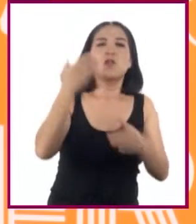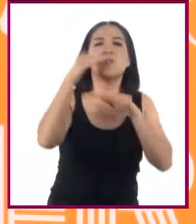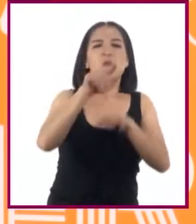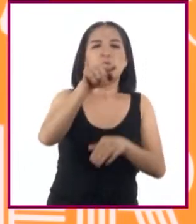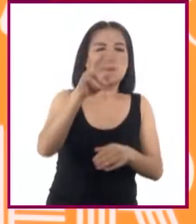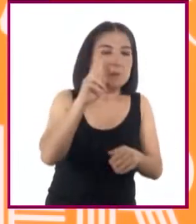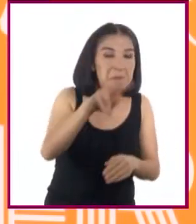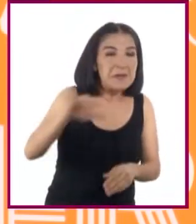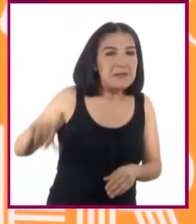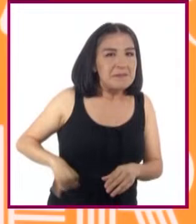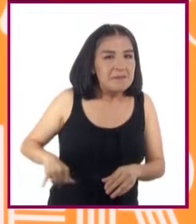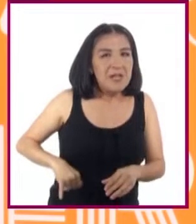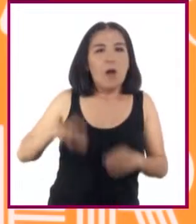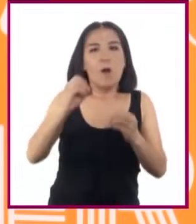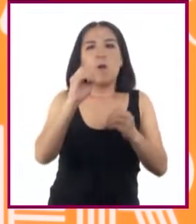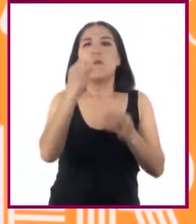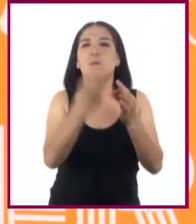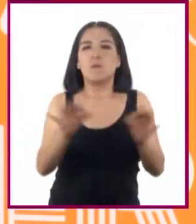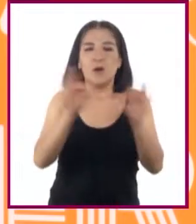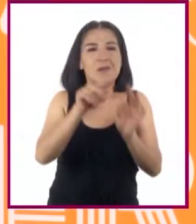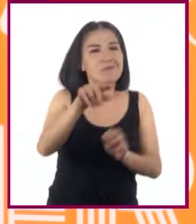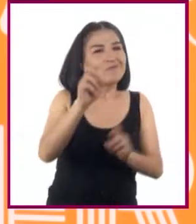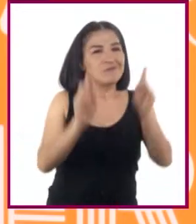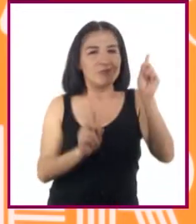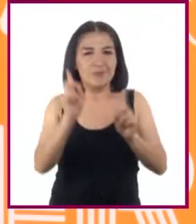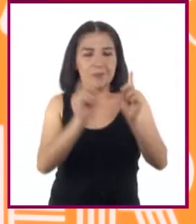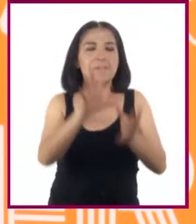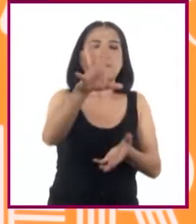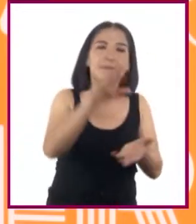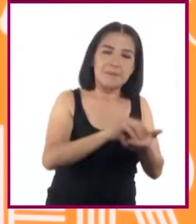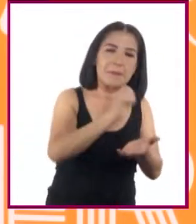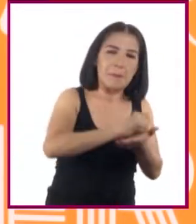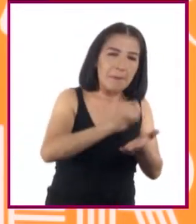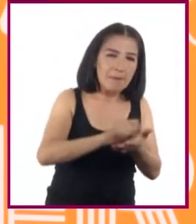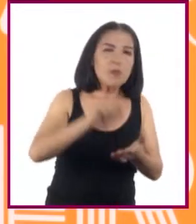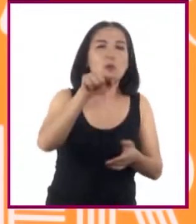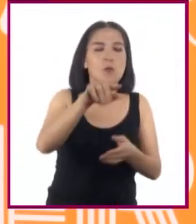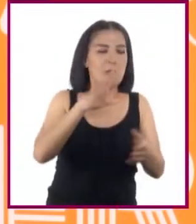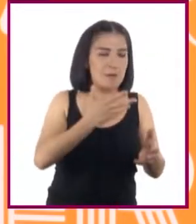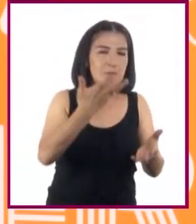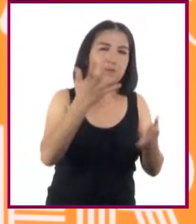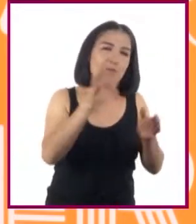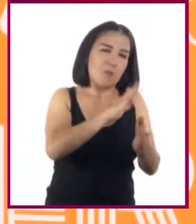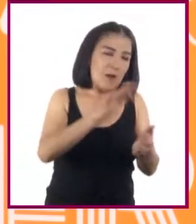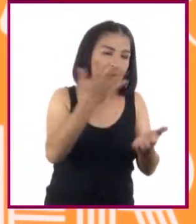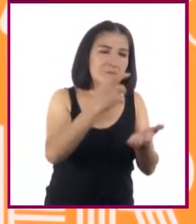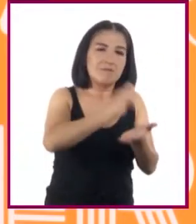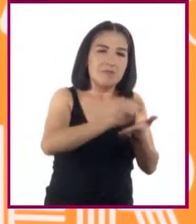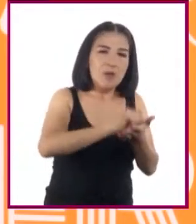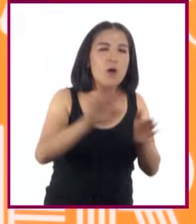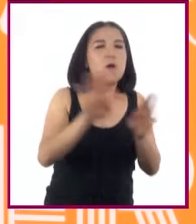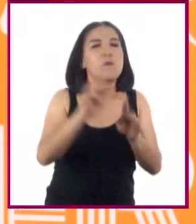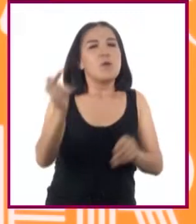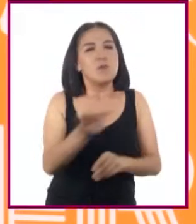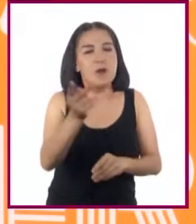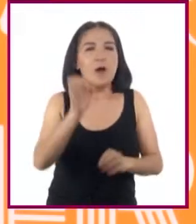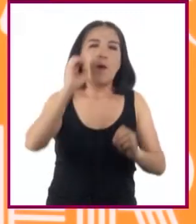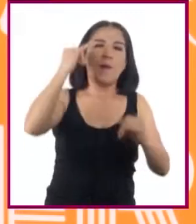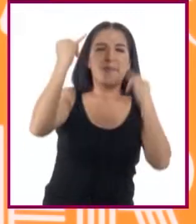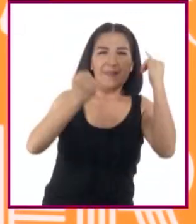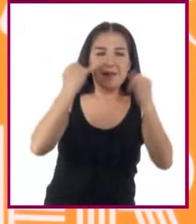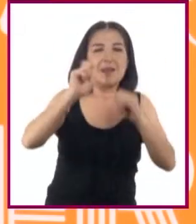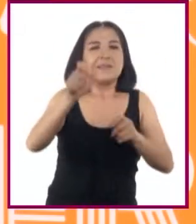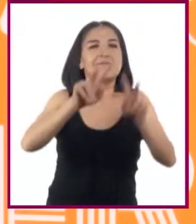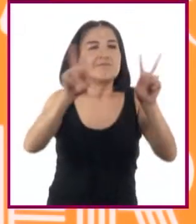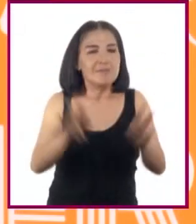lo que les parezca importante o tengan dudas. Así pueden plantearse preguntas o ideas que les venga a la mente sobre el tema